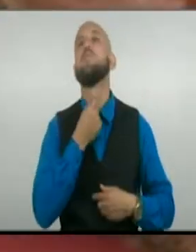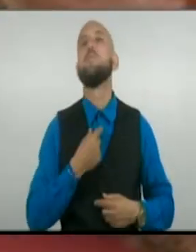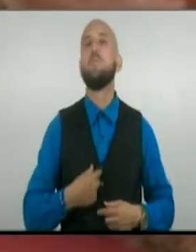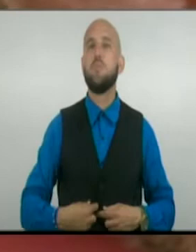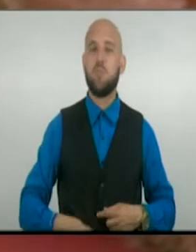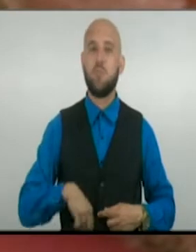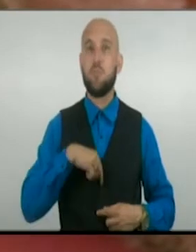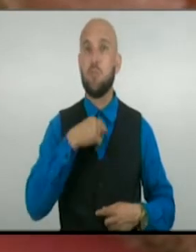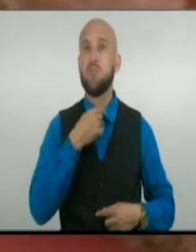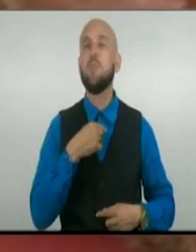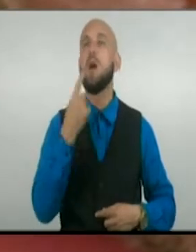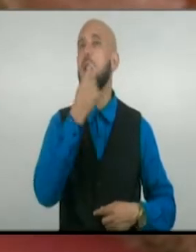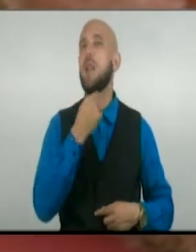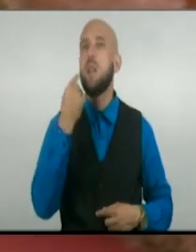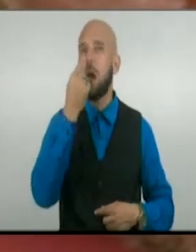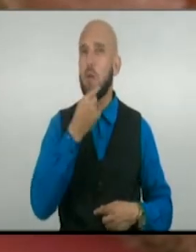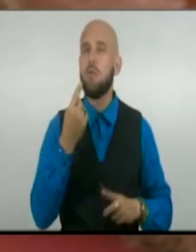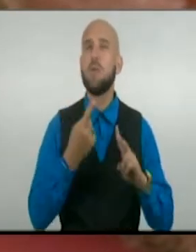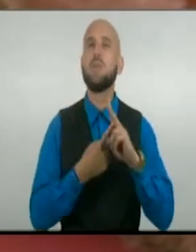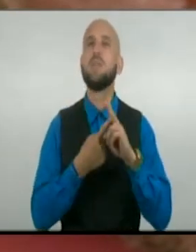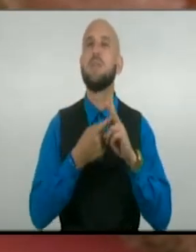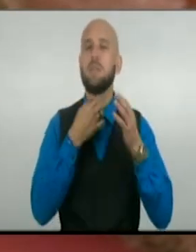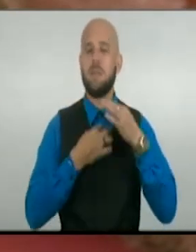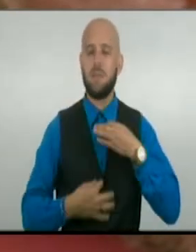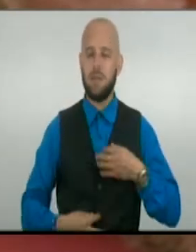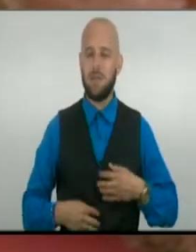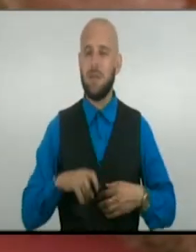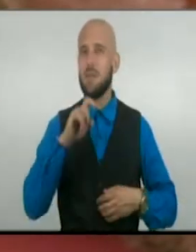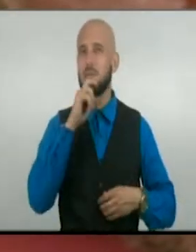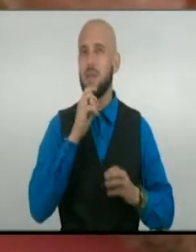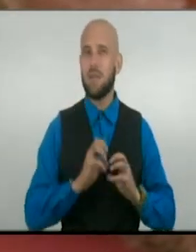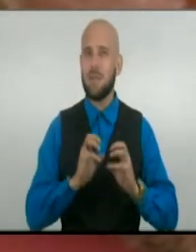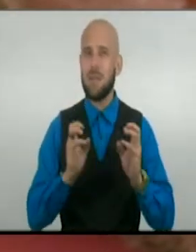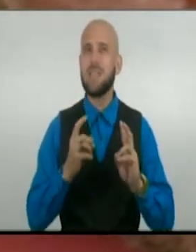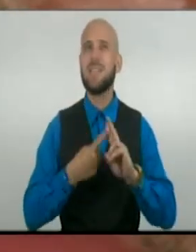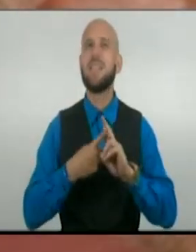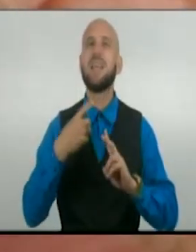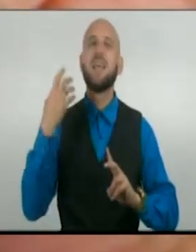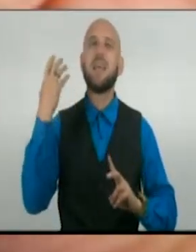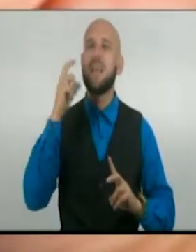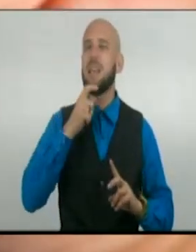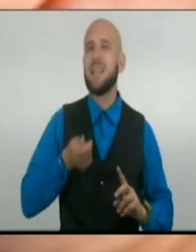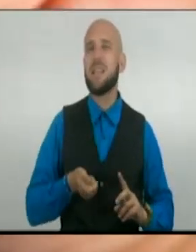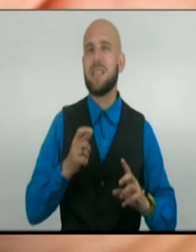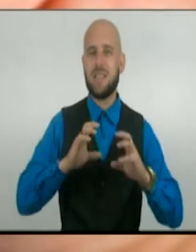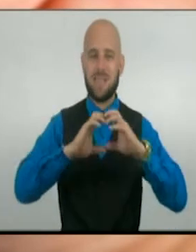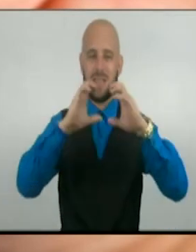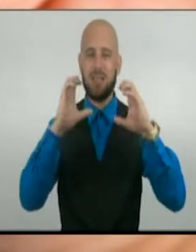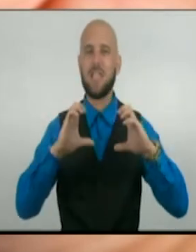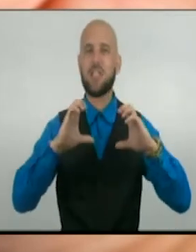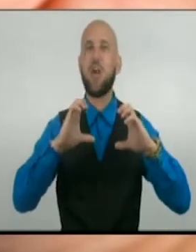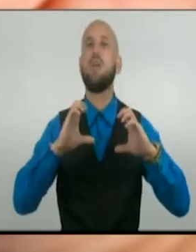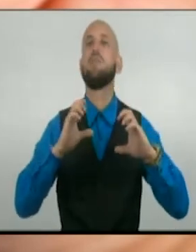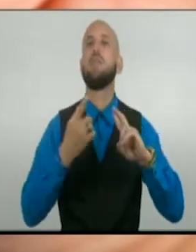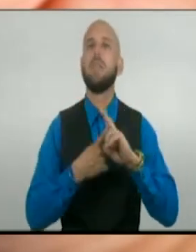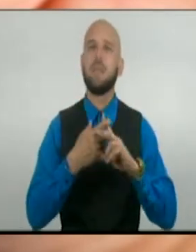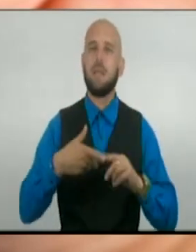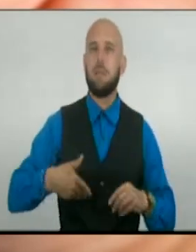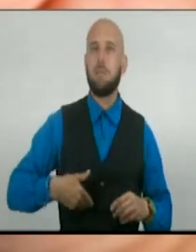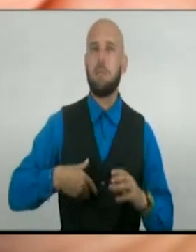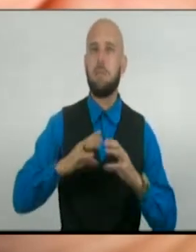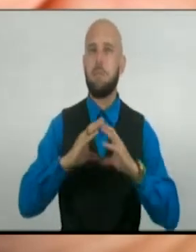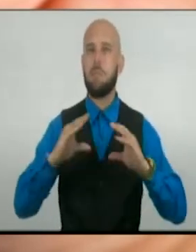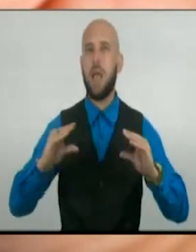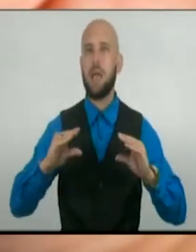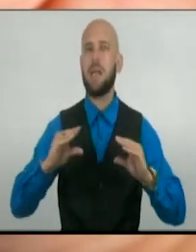faringe la boca el esófago la vejiga el riñón y el páncreas hay estudios que demuestran que el consumo de